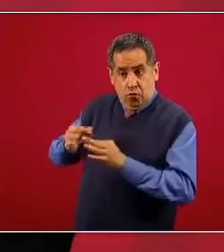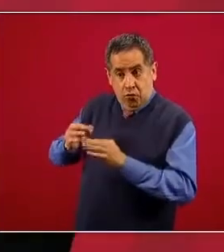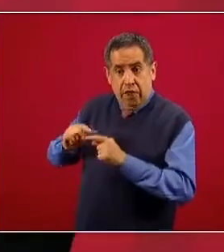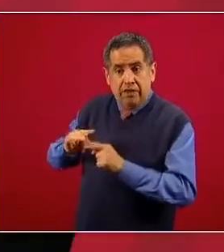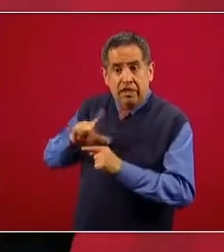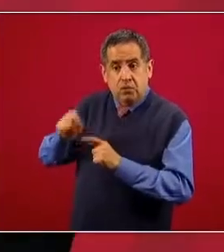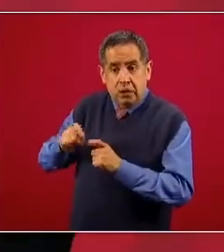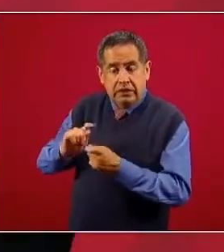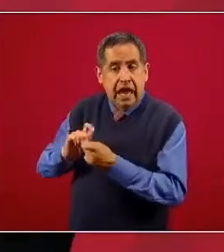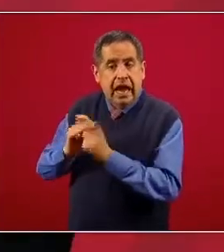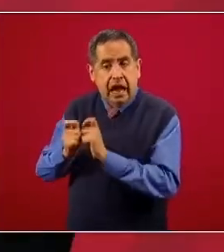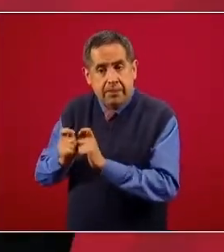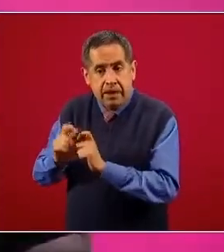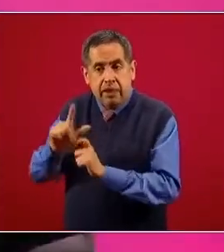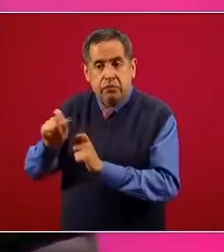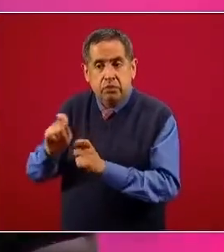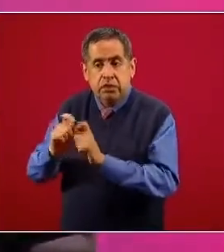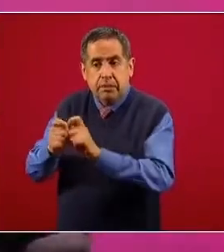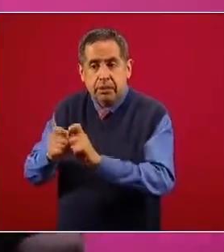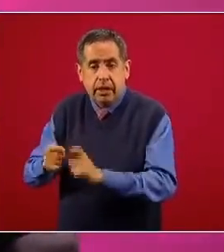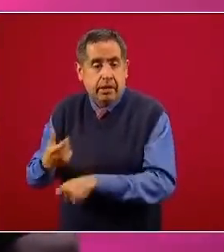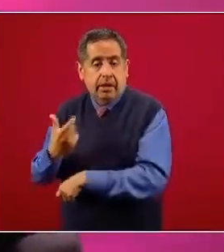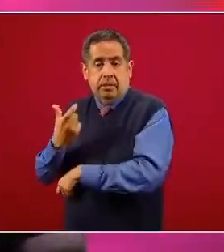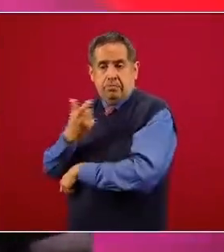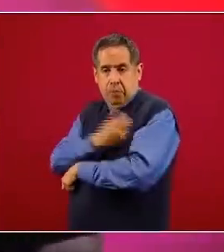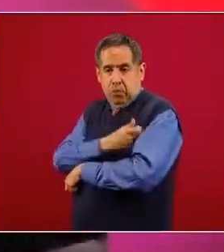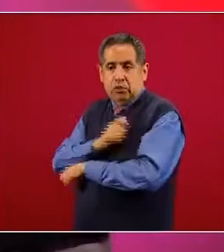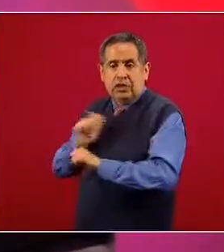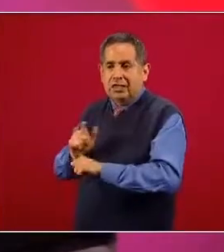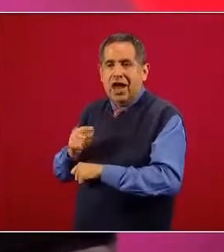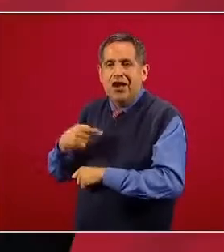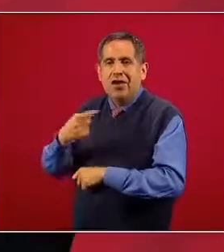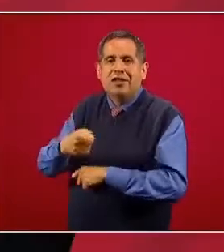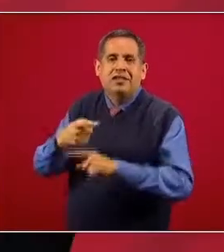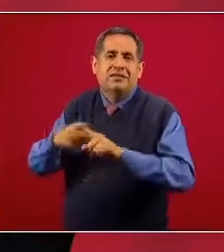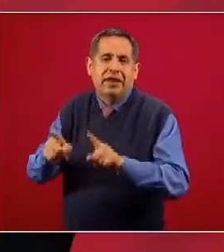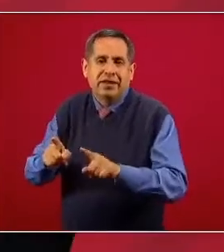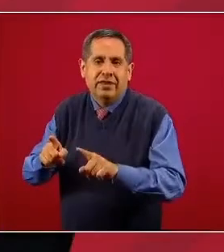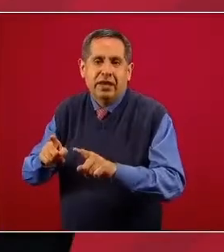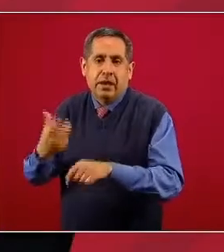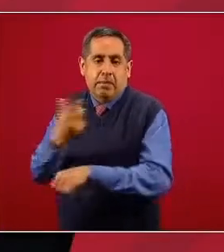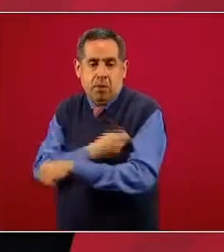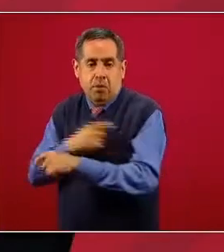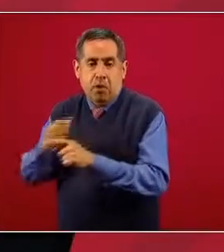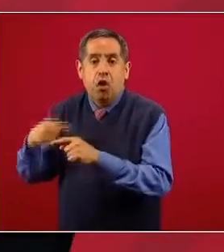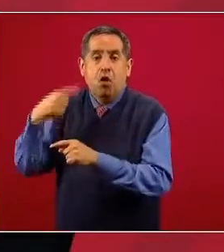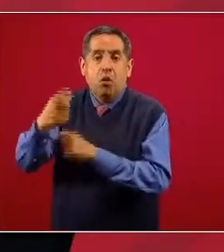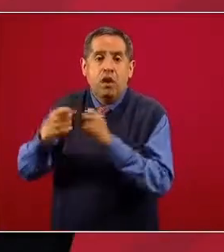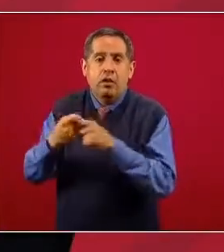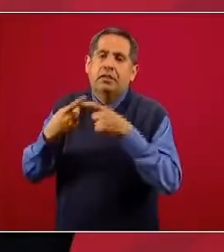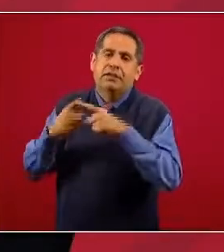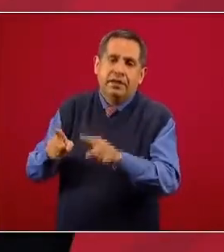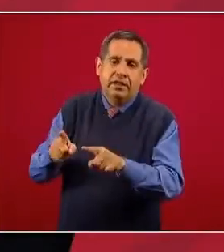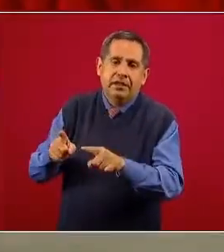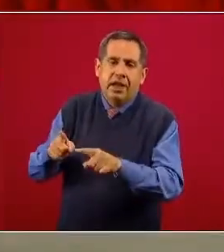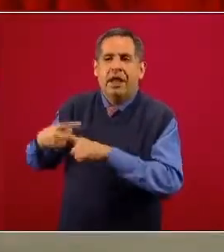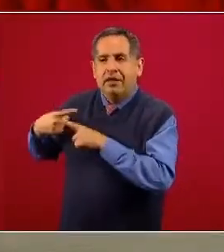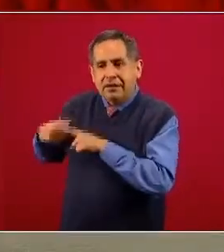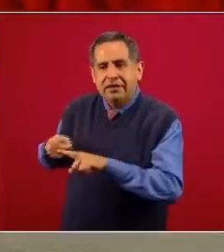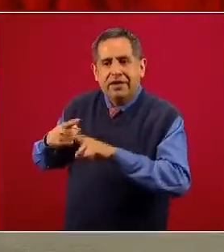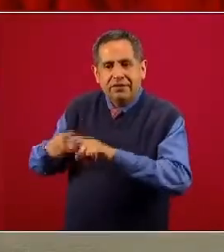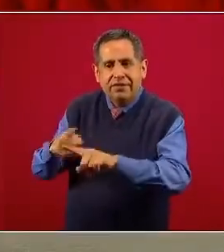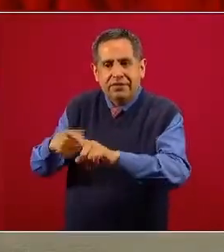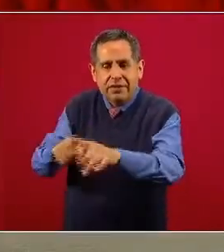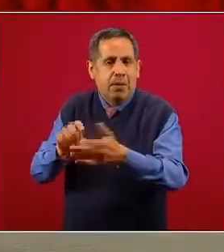vacuna que me puse es cada vez mayor. Entonces, a lo largo de 1 año o 2 de diferencia desde que